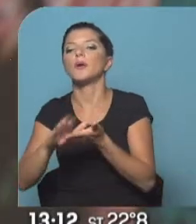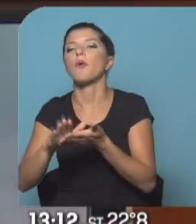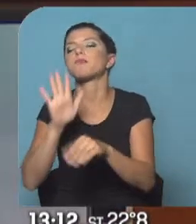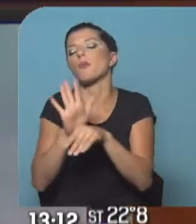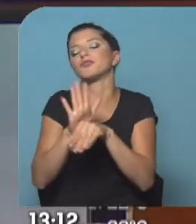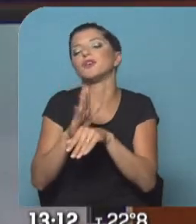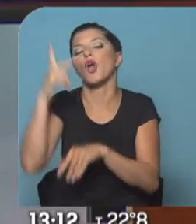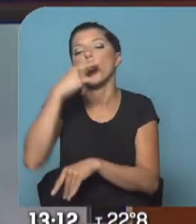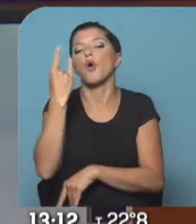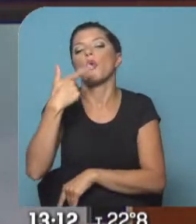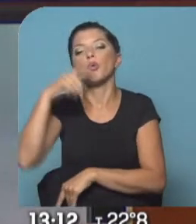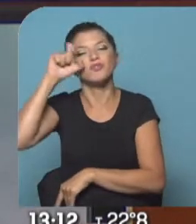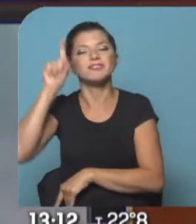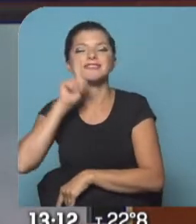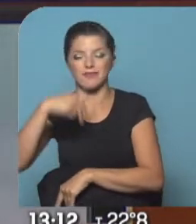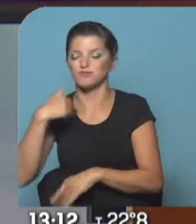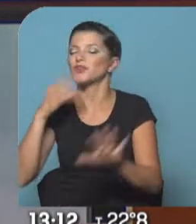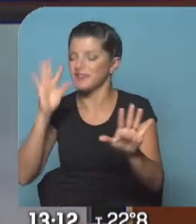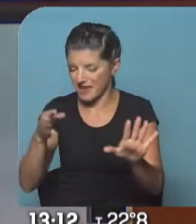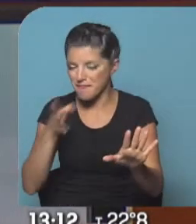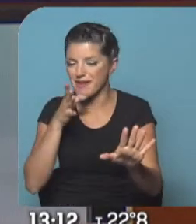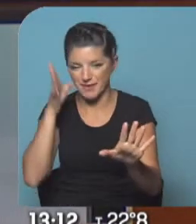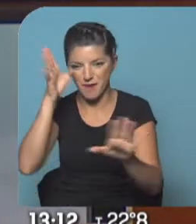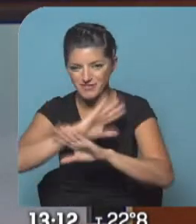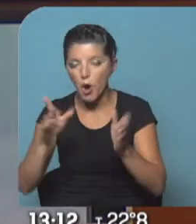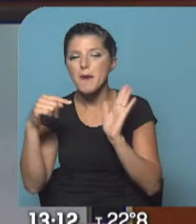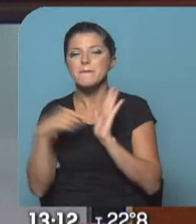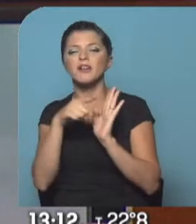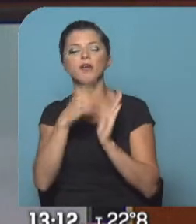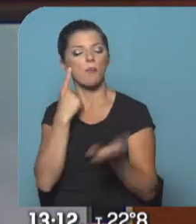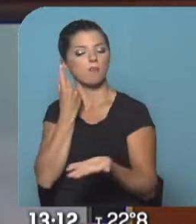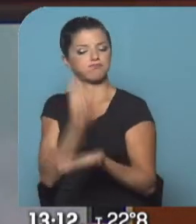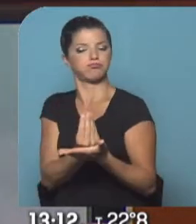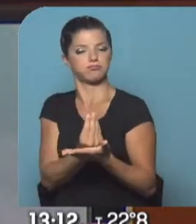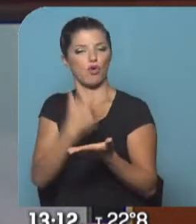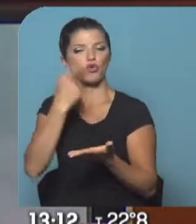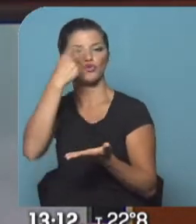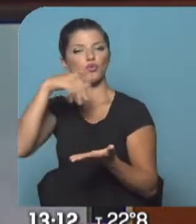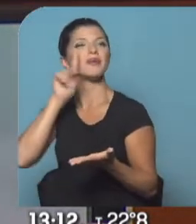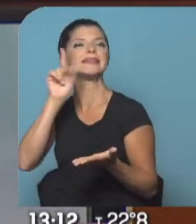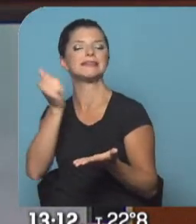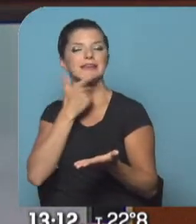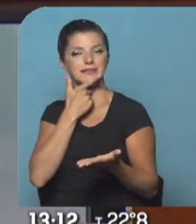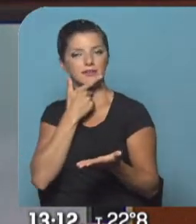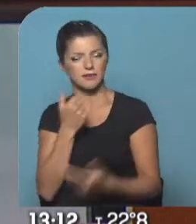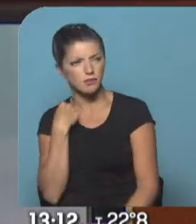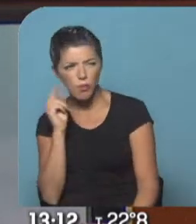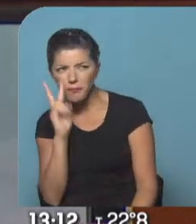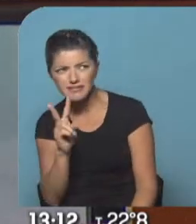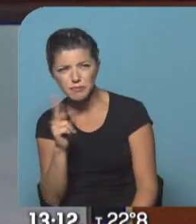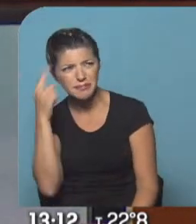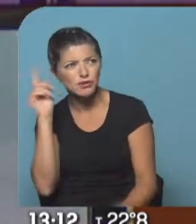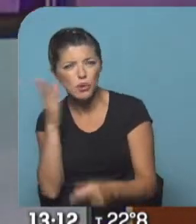es una exageración, pero quiere ser como el protector de los sunitas. Si uno ve lo que está haciendo ahora, dice, todo le va a salir mal. Pero él